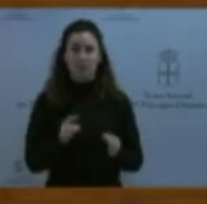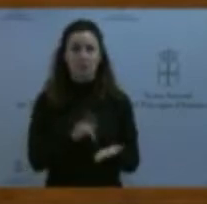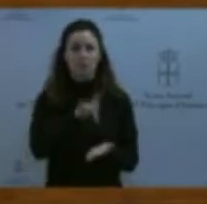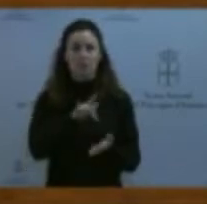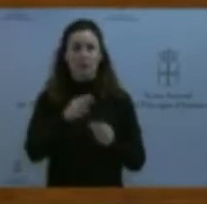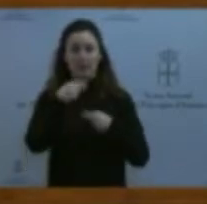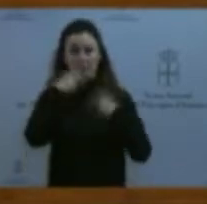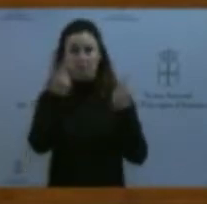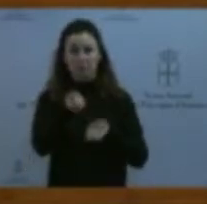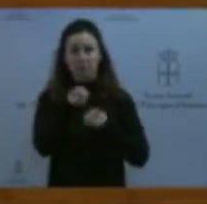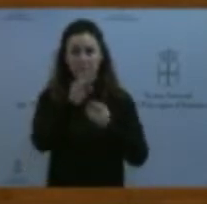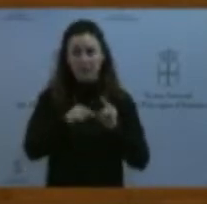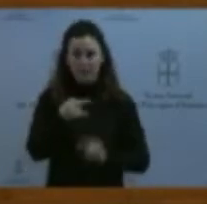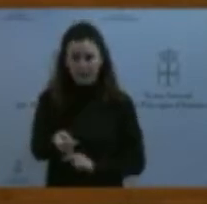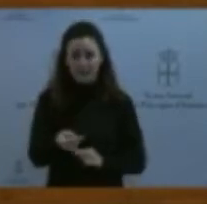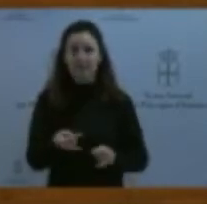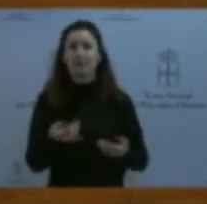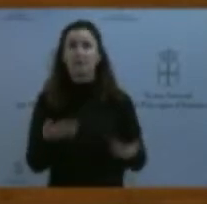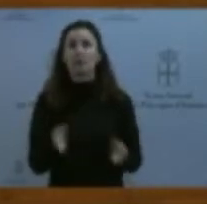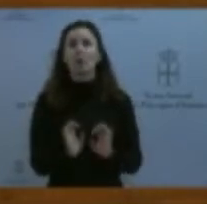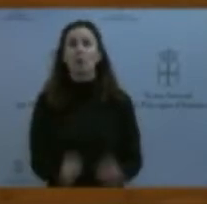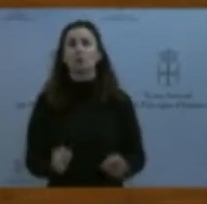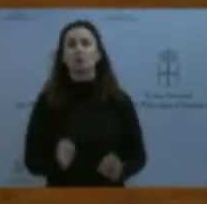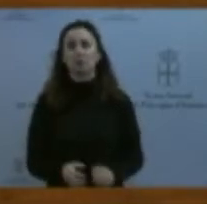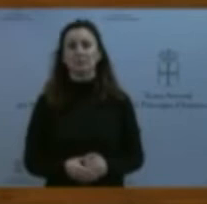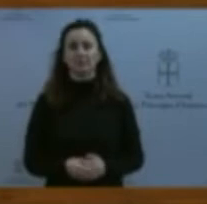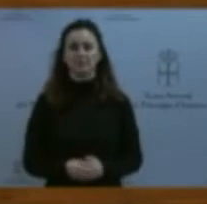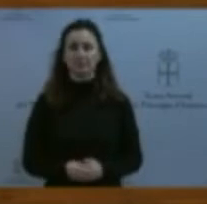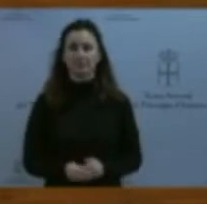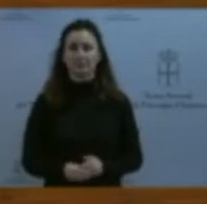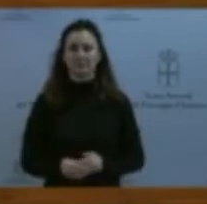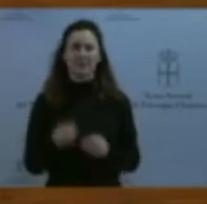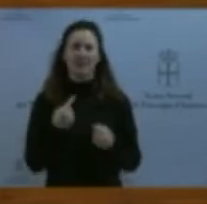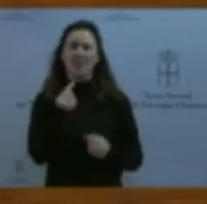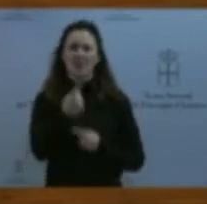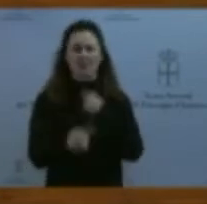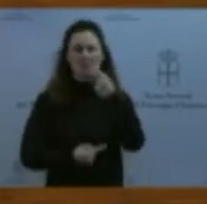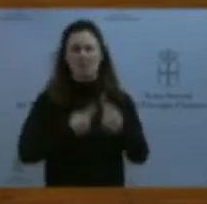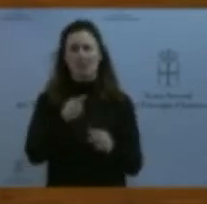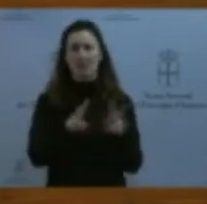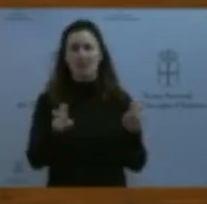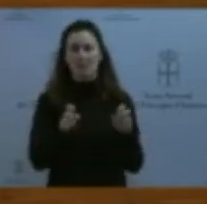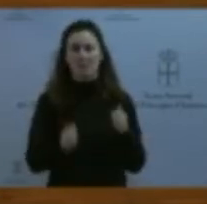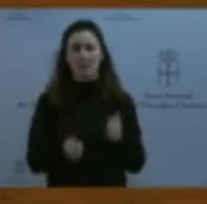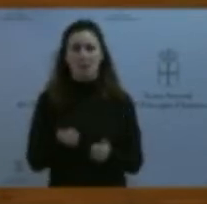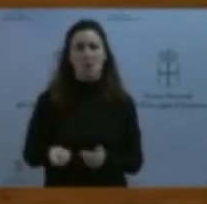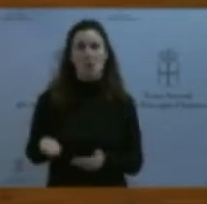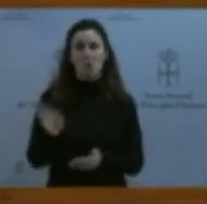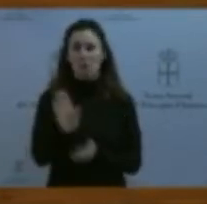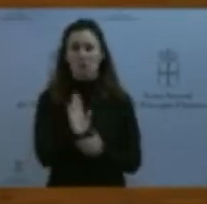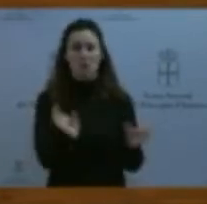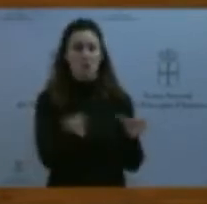efecto, se han dicho muchas cosas respecto de esta convocatoria de grupos. No es nuevo, en ediciones